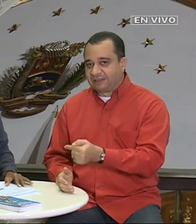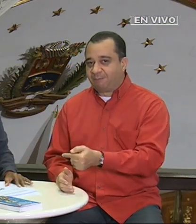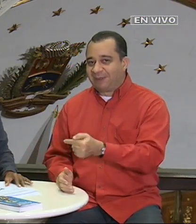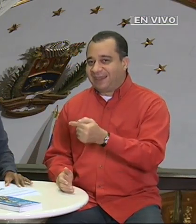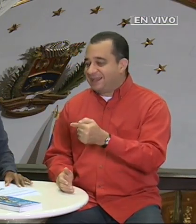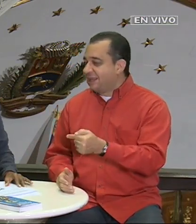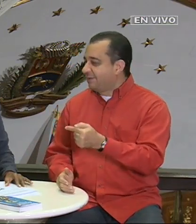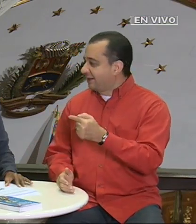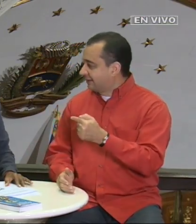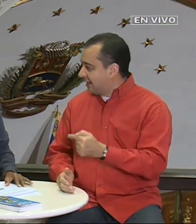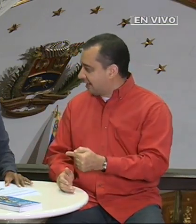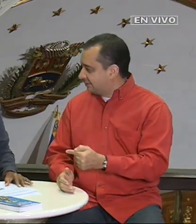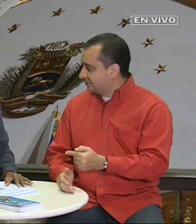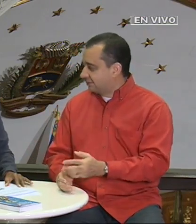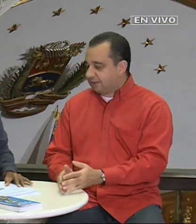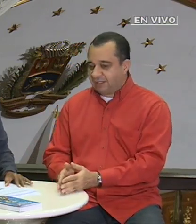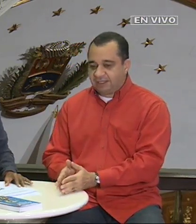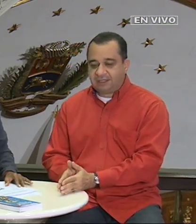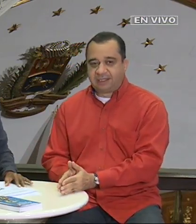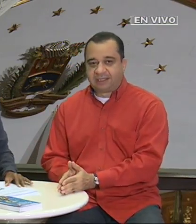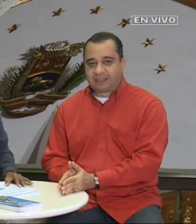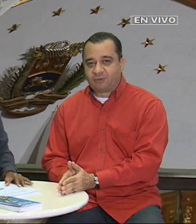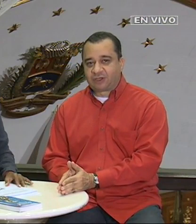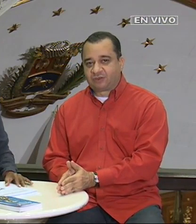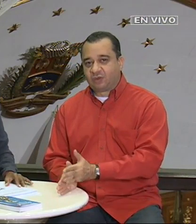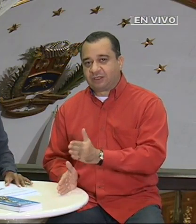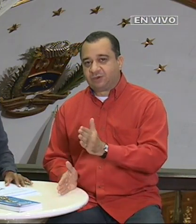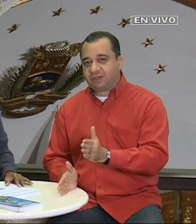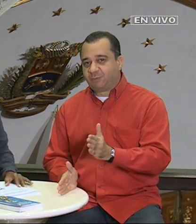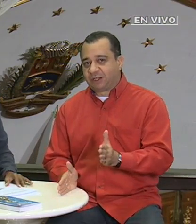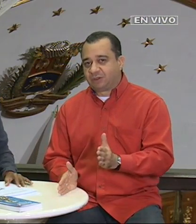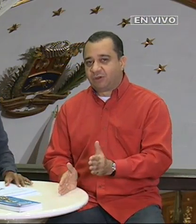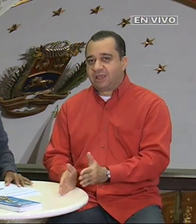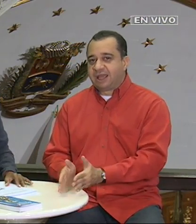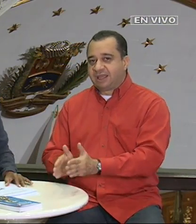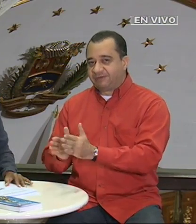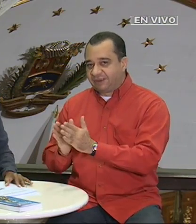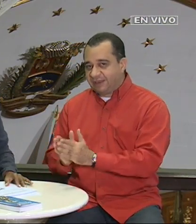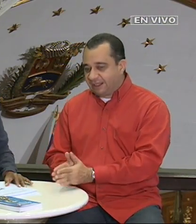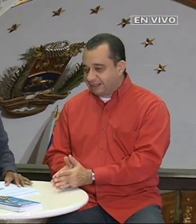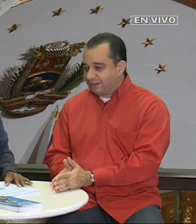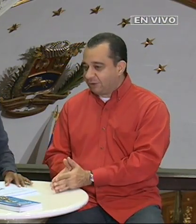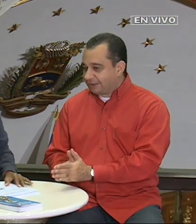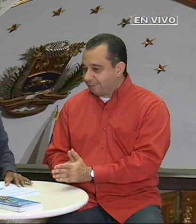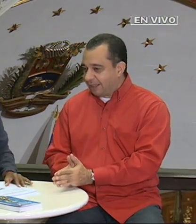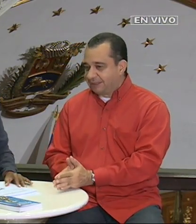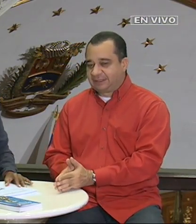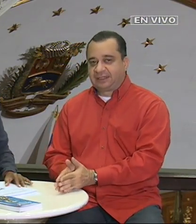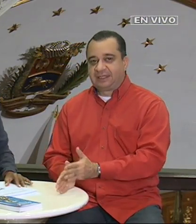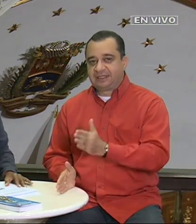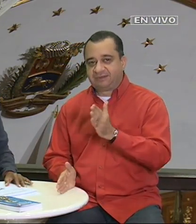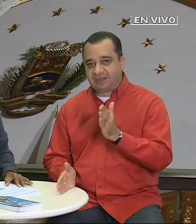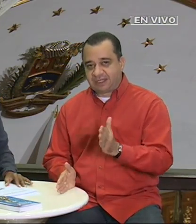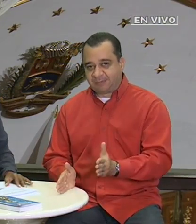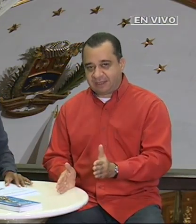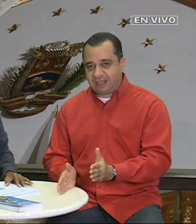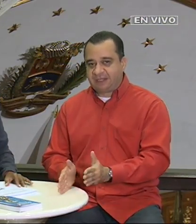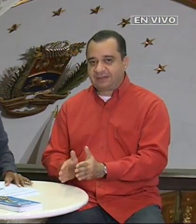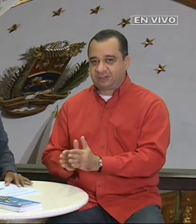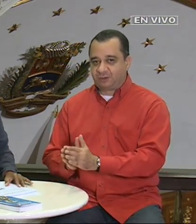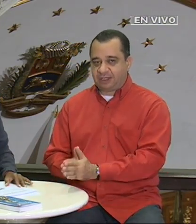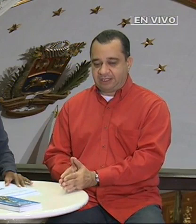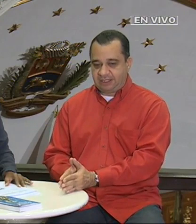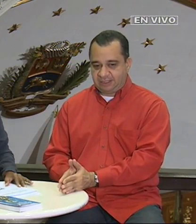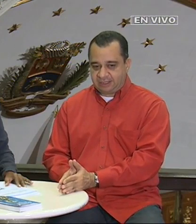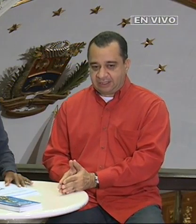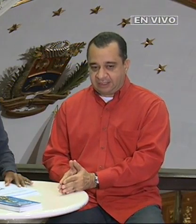que en Venezuela existe plena libertad, de que estamos resueltos y dispuestos a defender nuestra patria, la independencia,